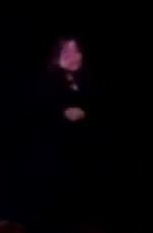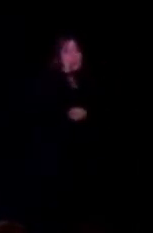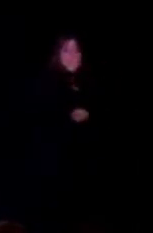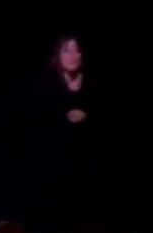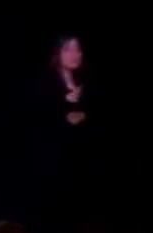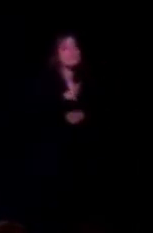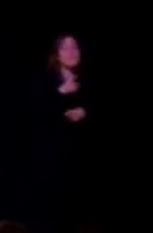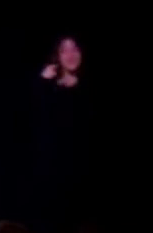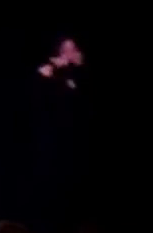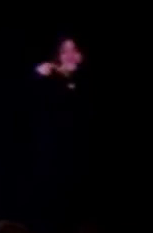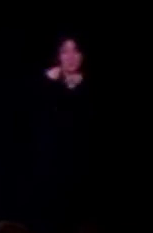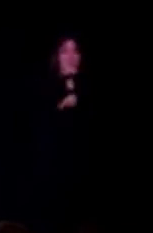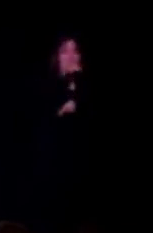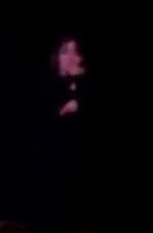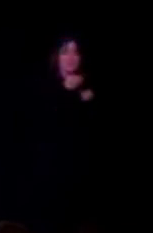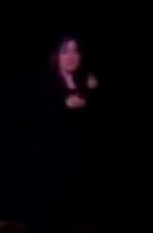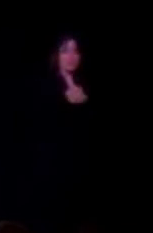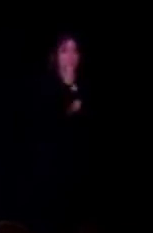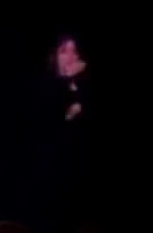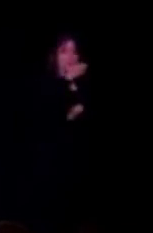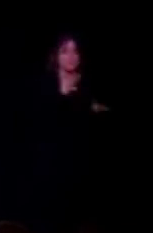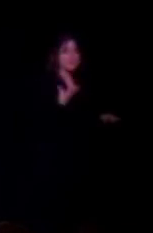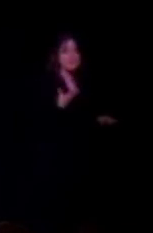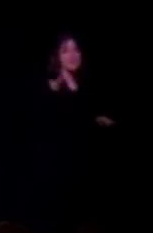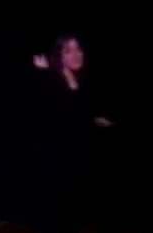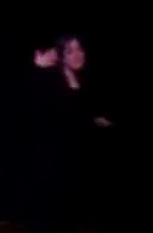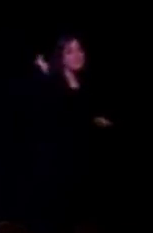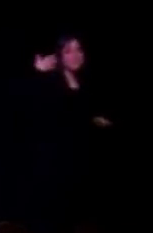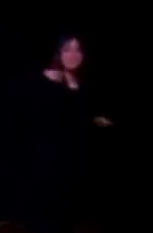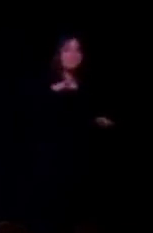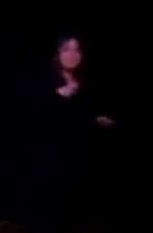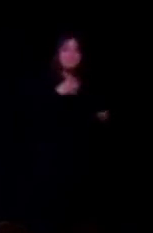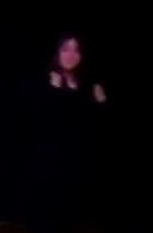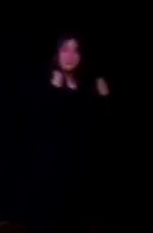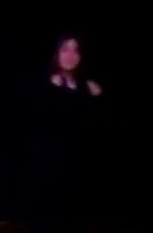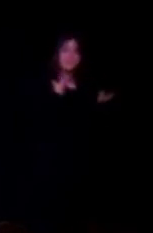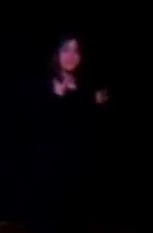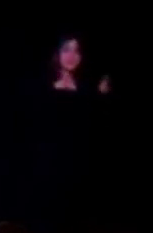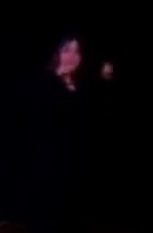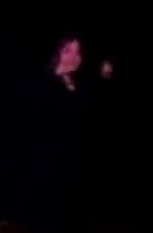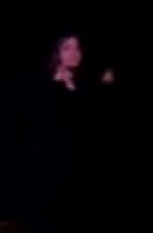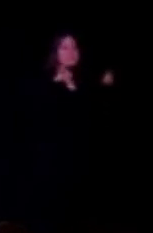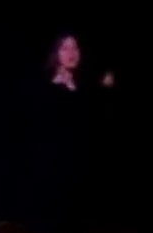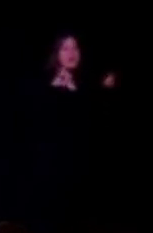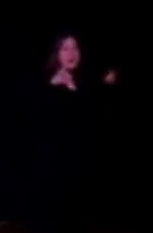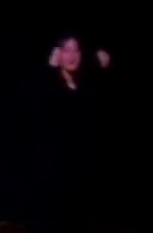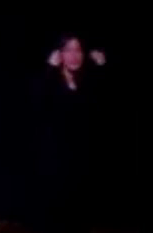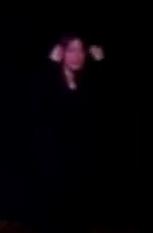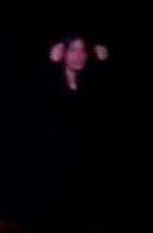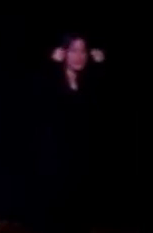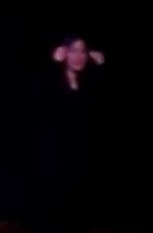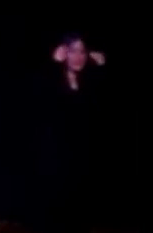generaciones no han no han vivido la experiencia primera en que tuvieron un tiempo de formación intenso